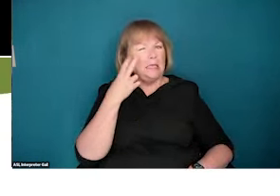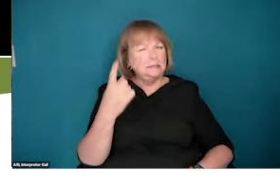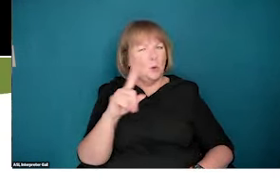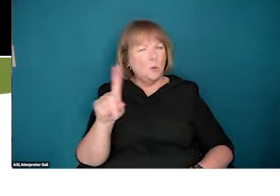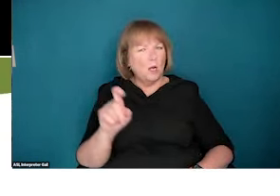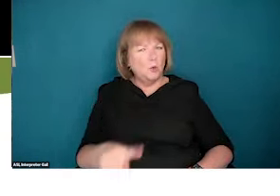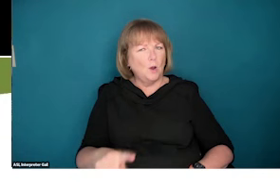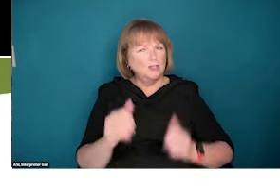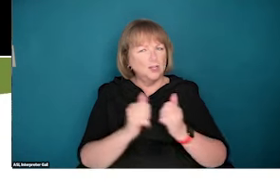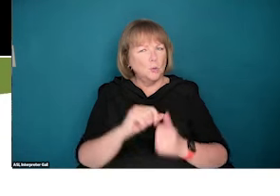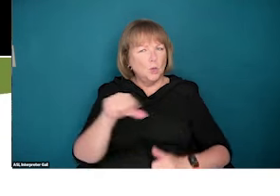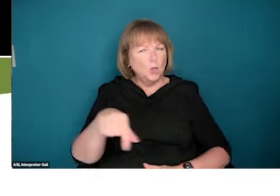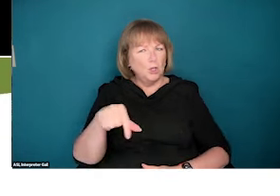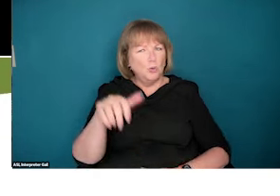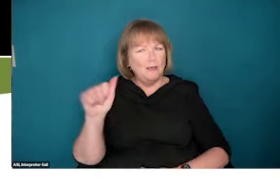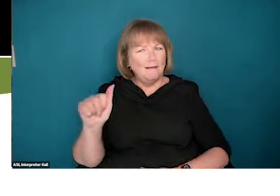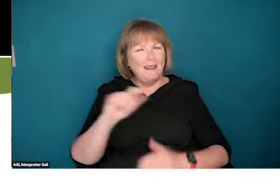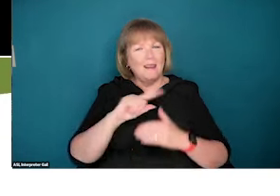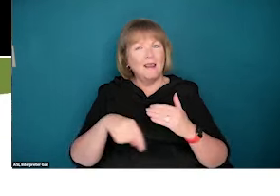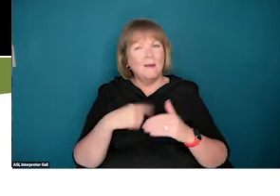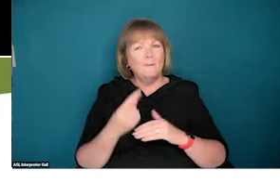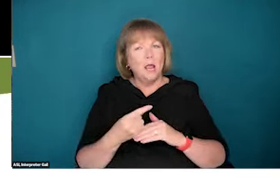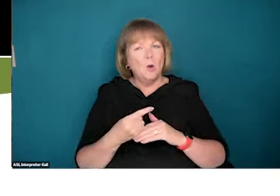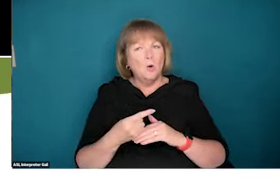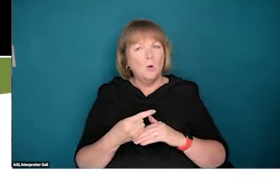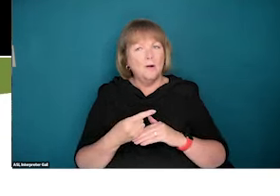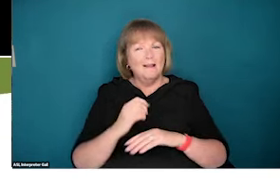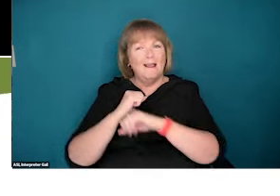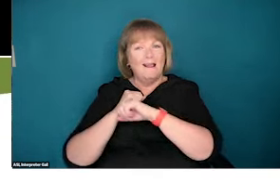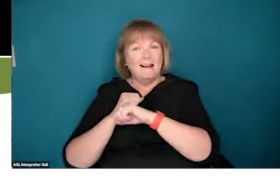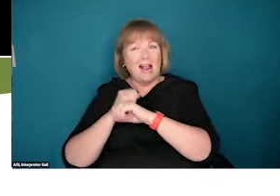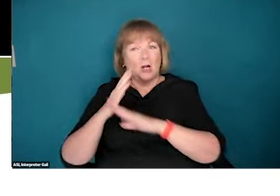meterme en la caja de diálogo y voy a contestar esto directamente.